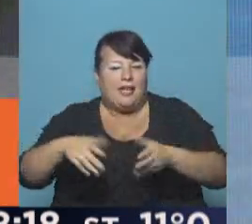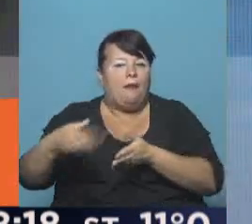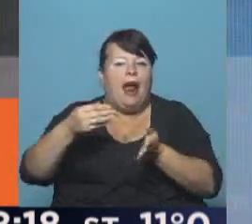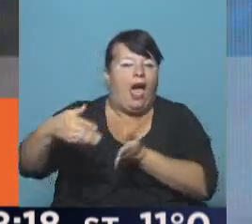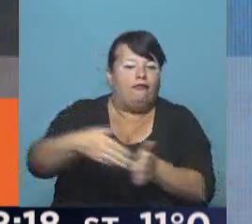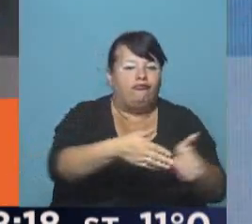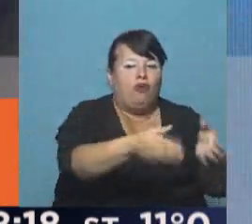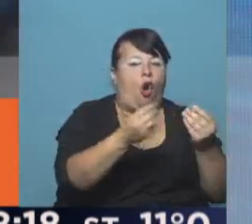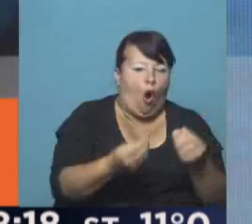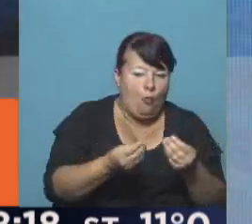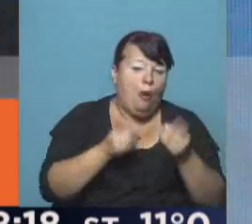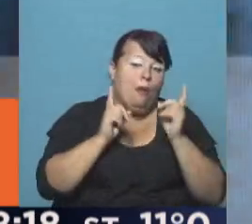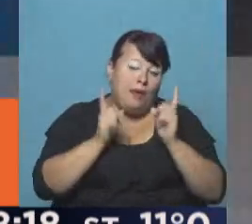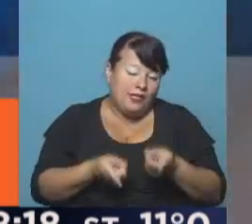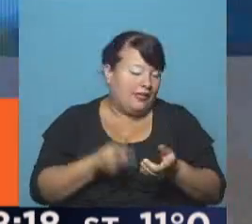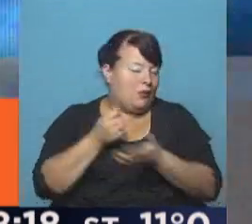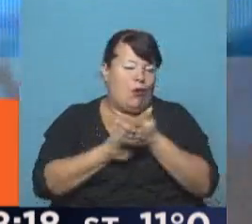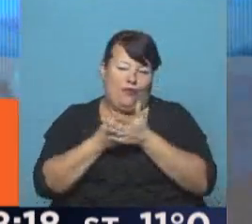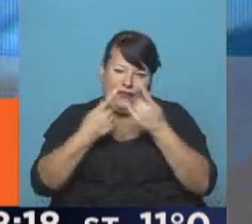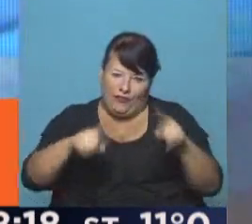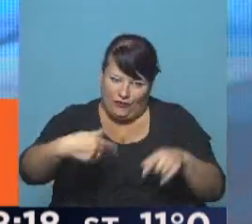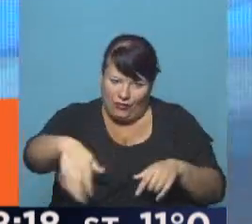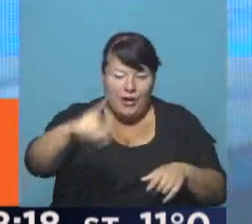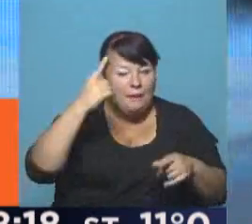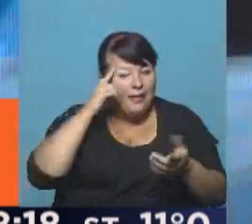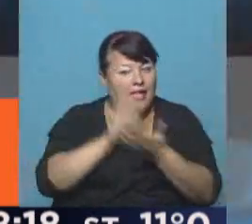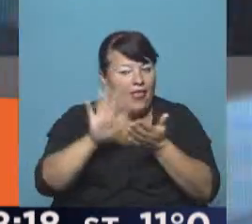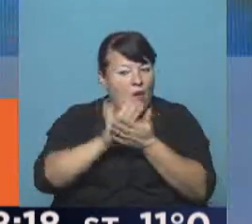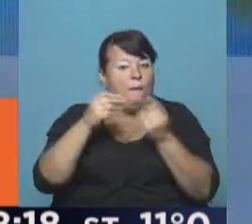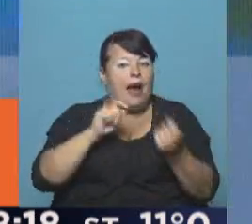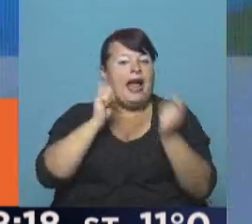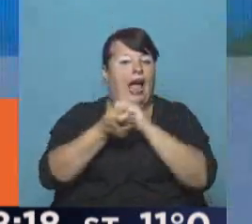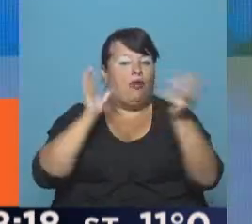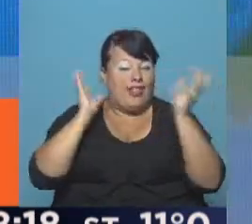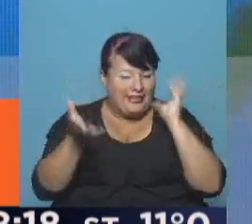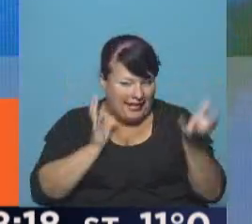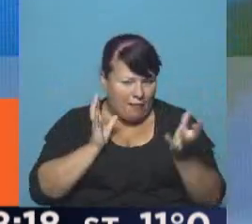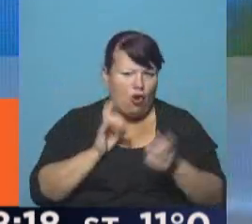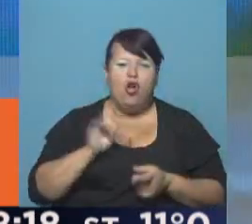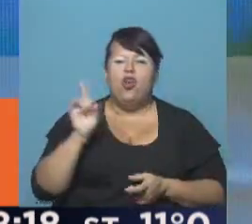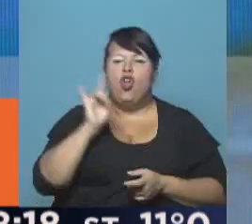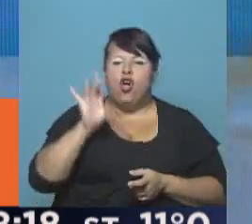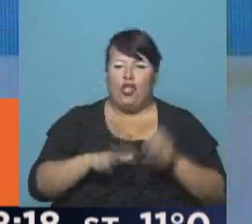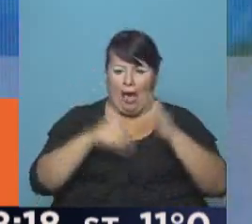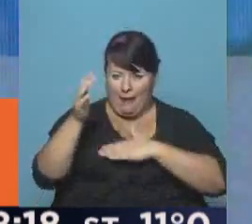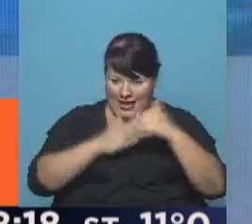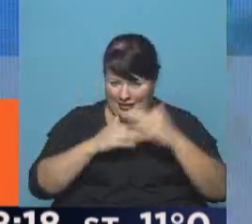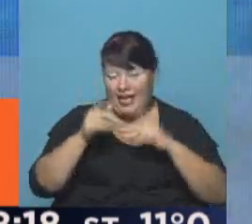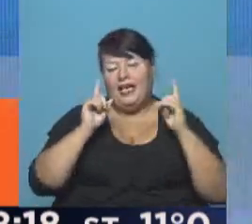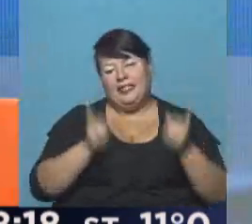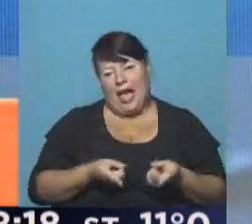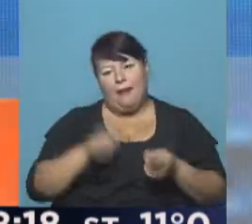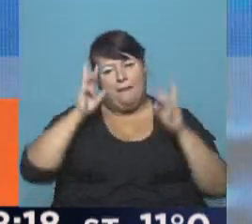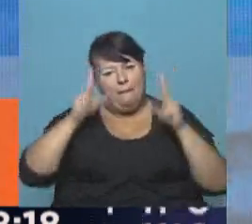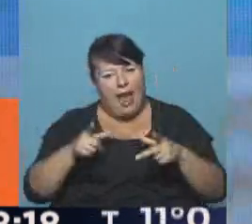pero es cierto que es todo un desafío el repensar de cara al cambio climático no sólo las obras de infraestructura sino